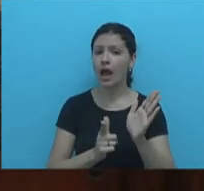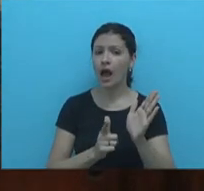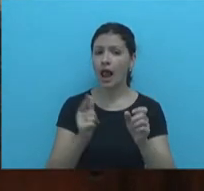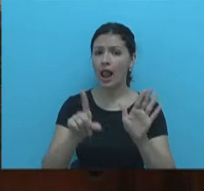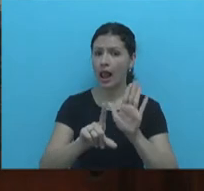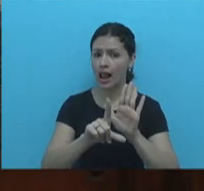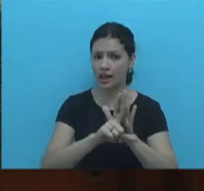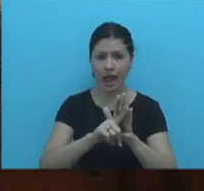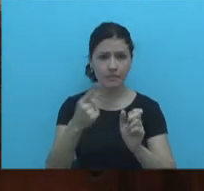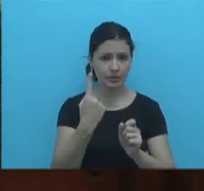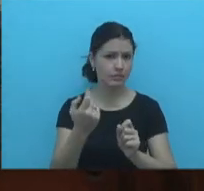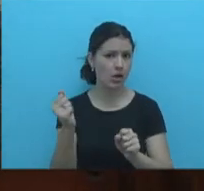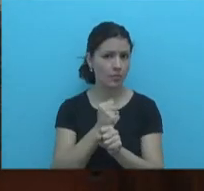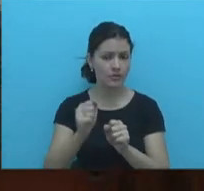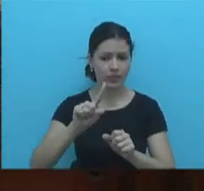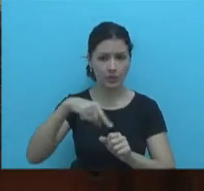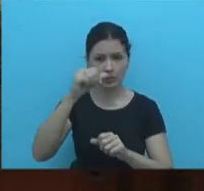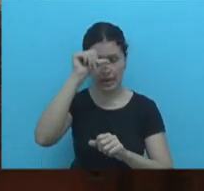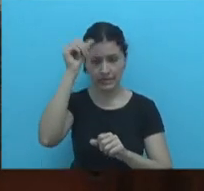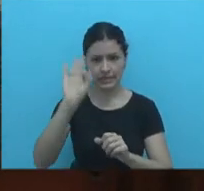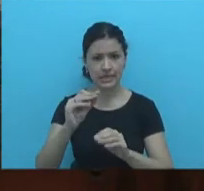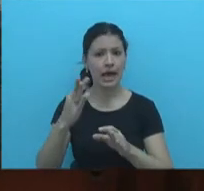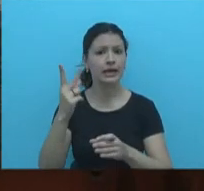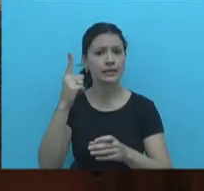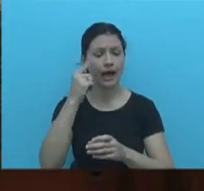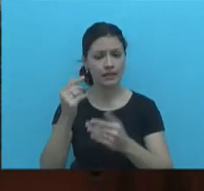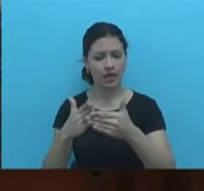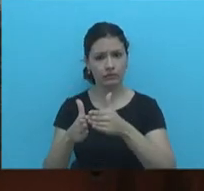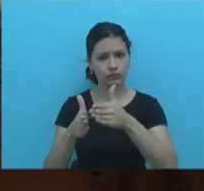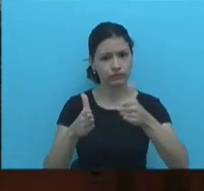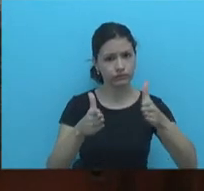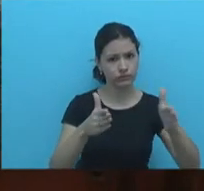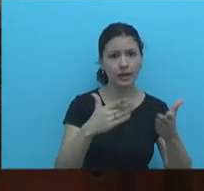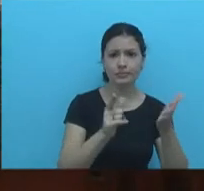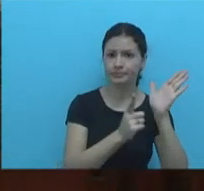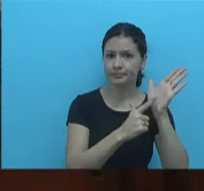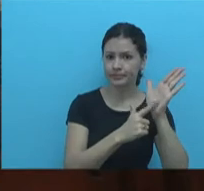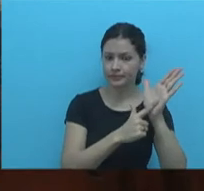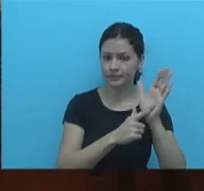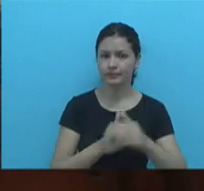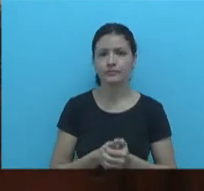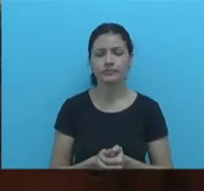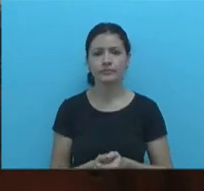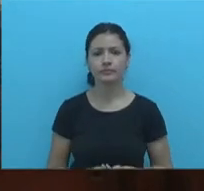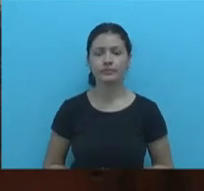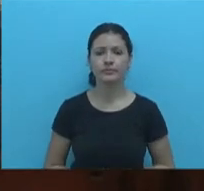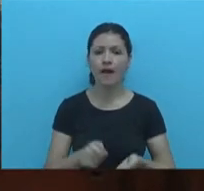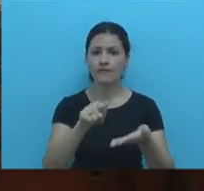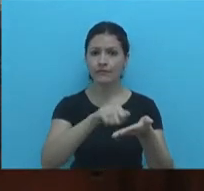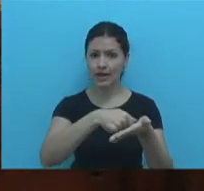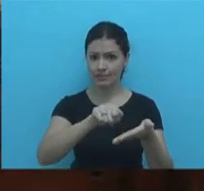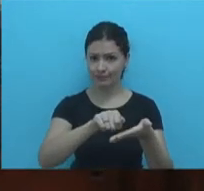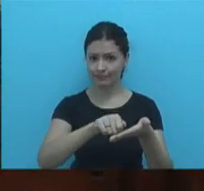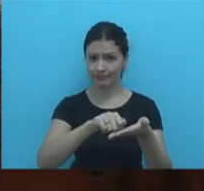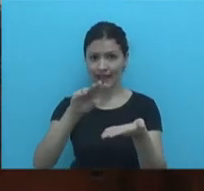60 días posteriores a su sanción. Artículo 14. Comuníquese al Poder Ejecutivo. Los autores del proyecto